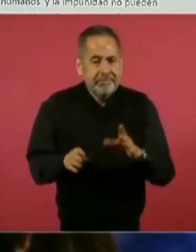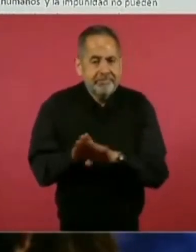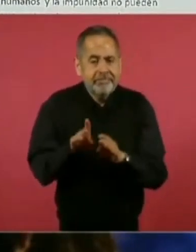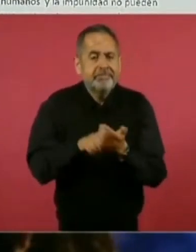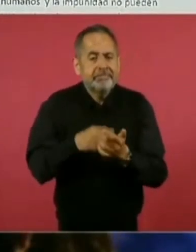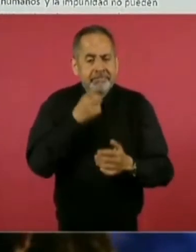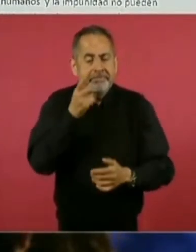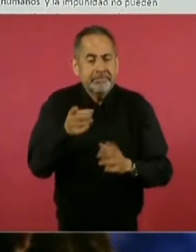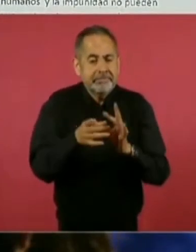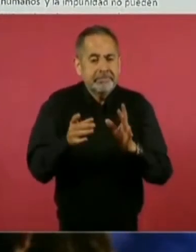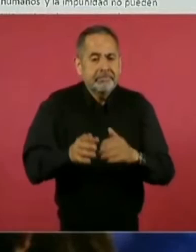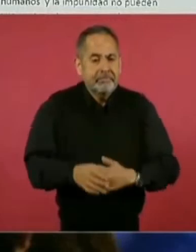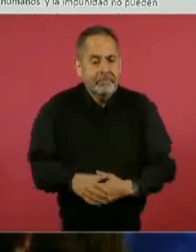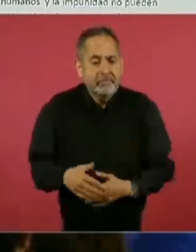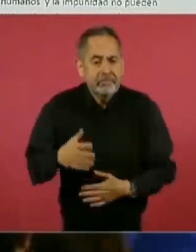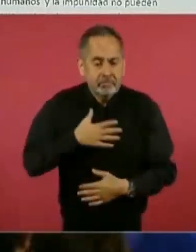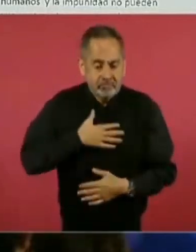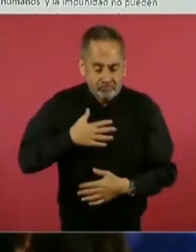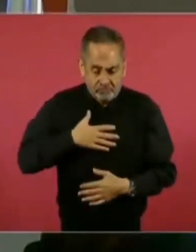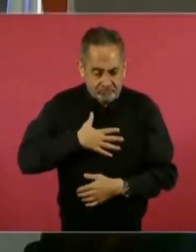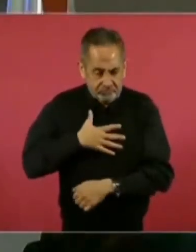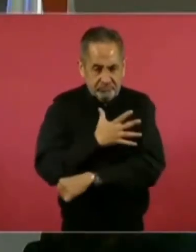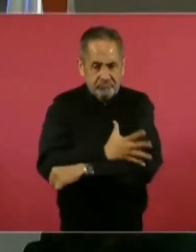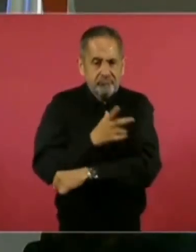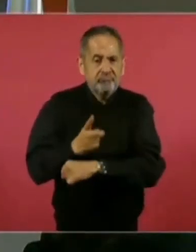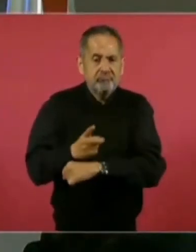que pues yo soy un hombre de principios,